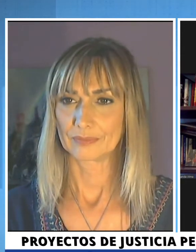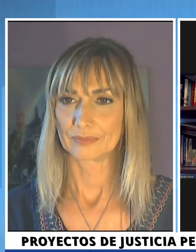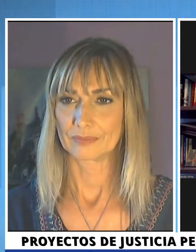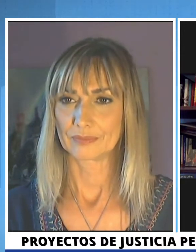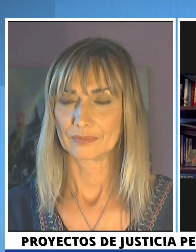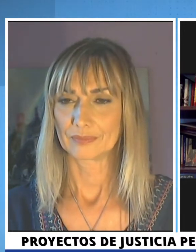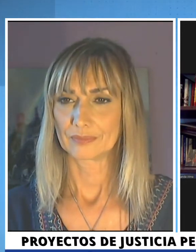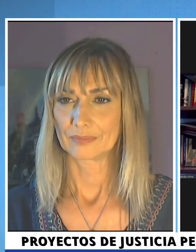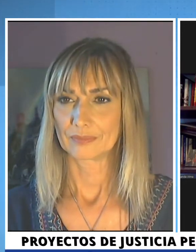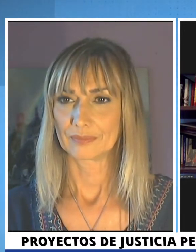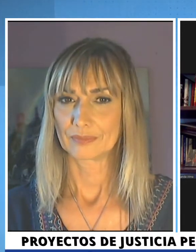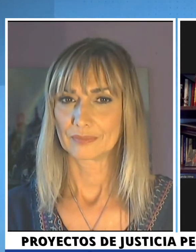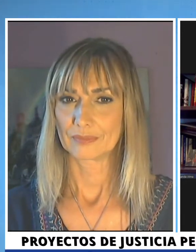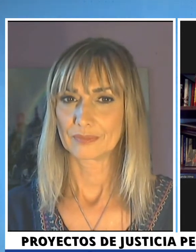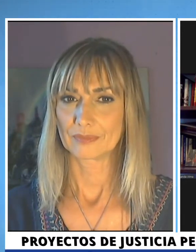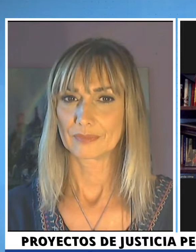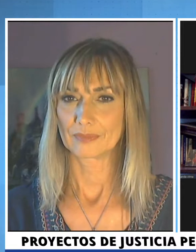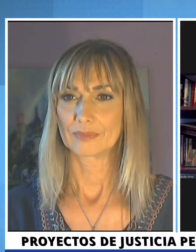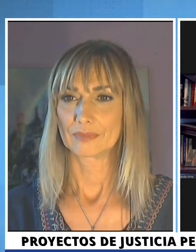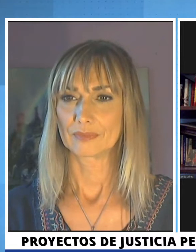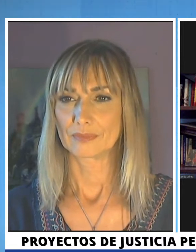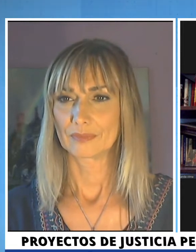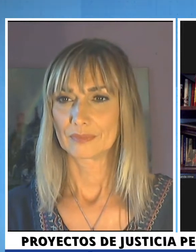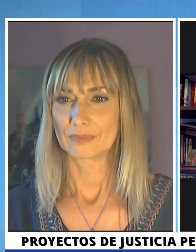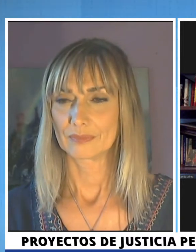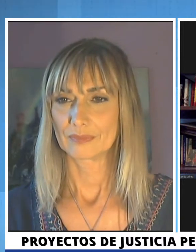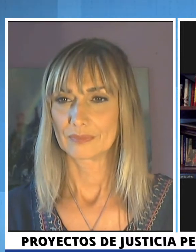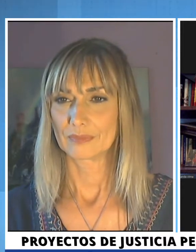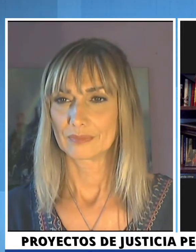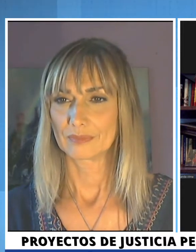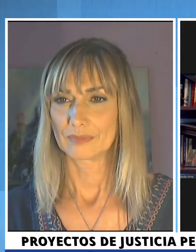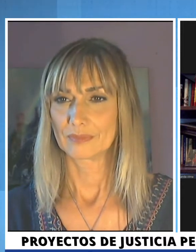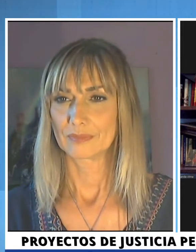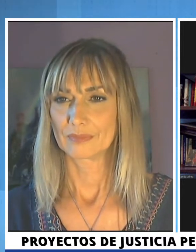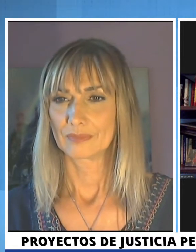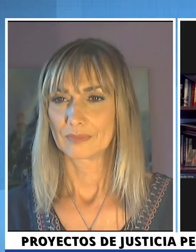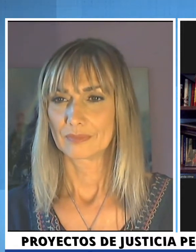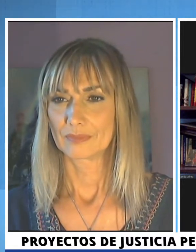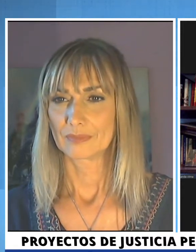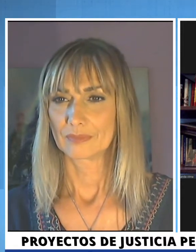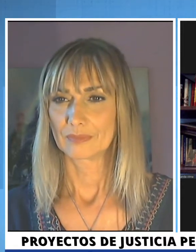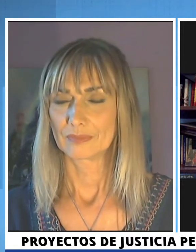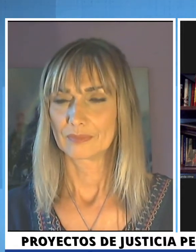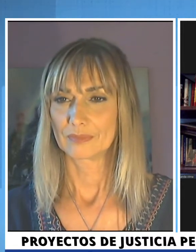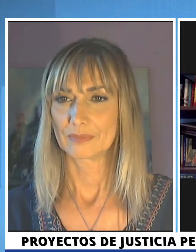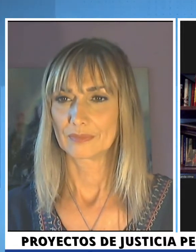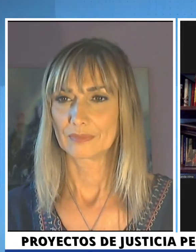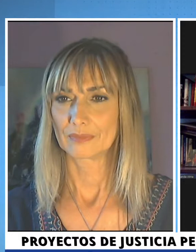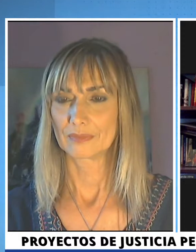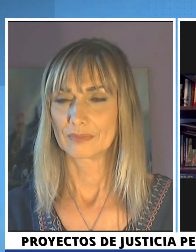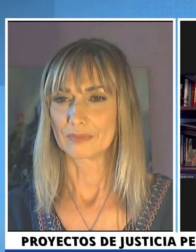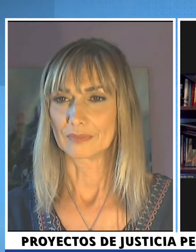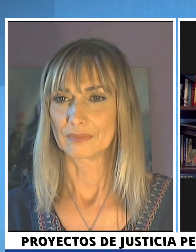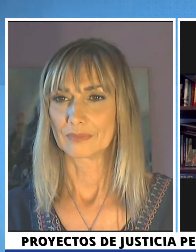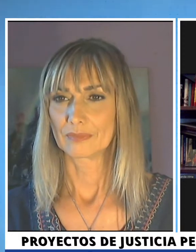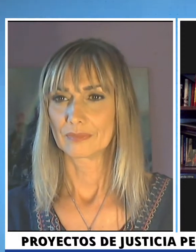iniciativas, sino que en definitiva se cumplan y sobre todo que haya una mayor concientización por parte de la gente y sobre todo de las